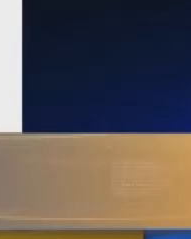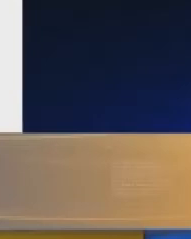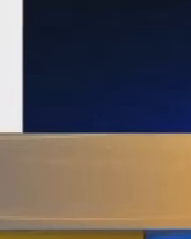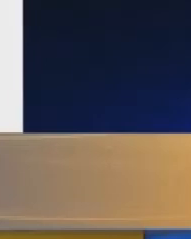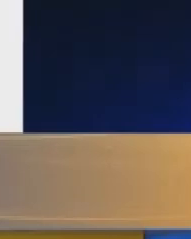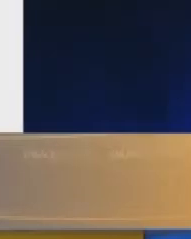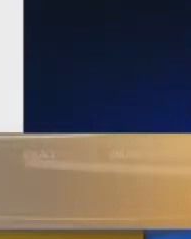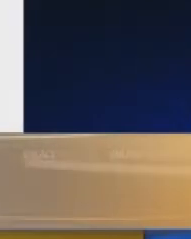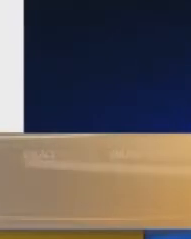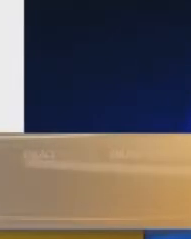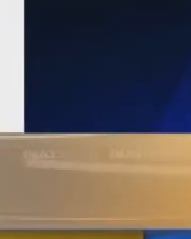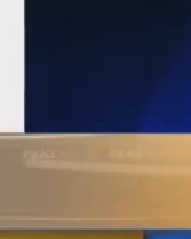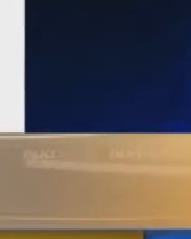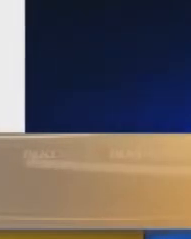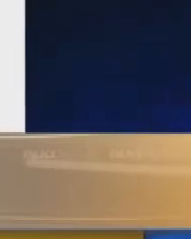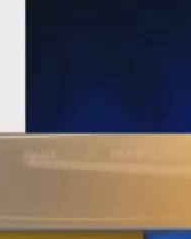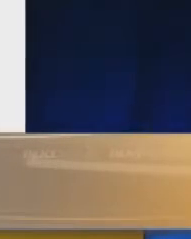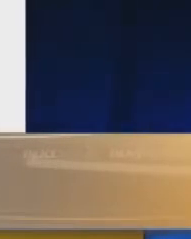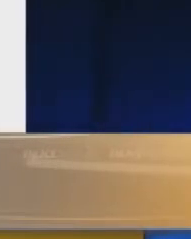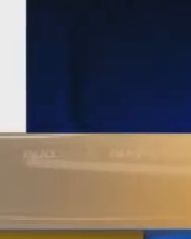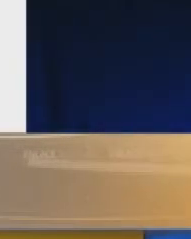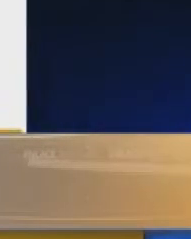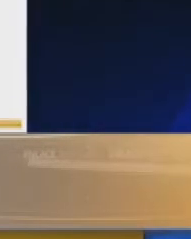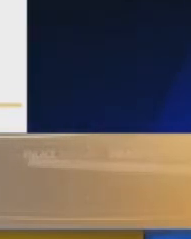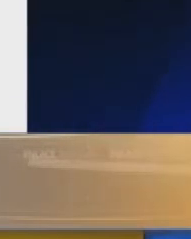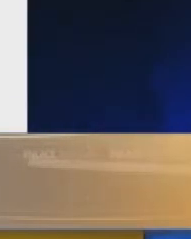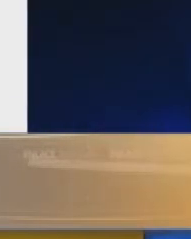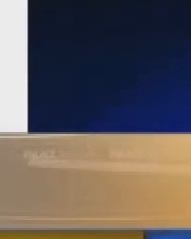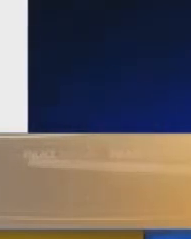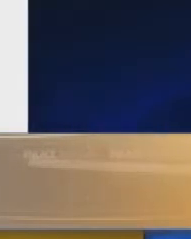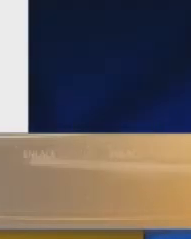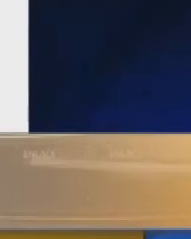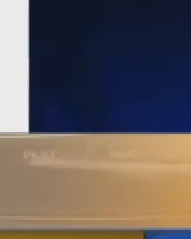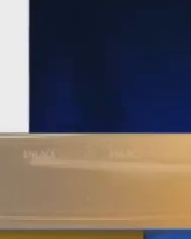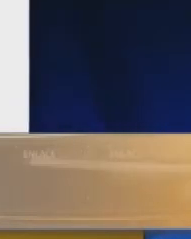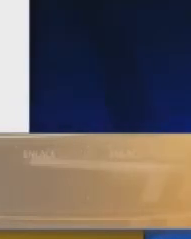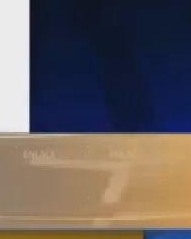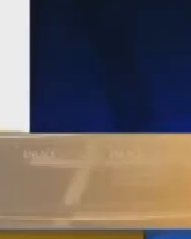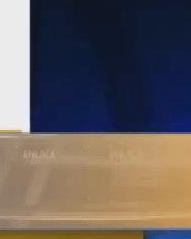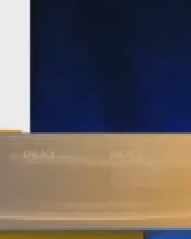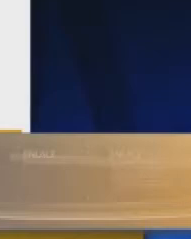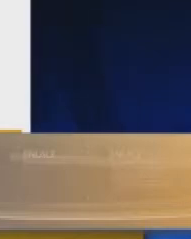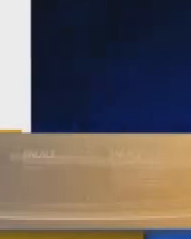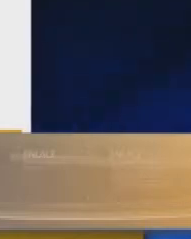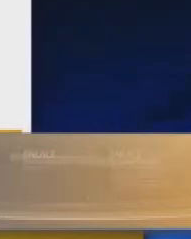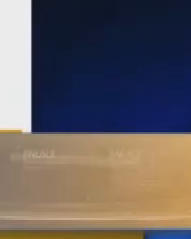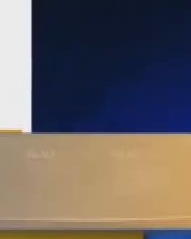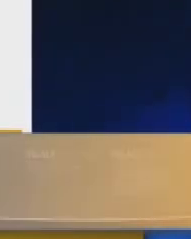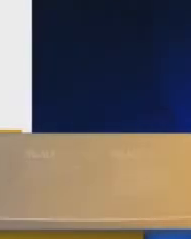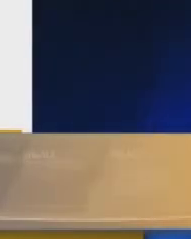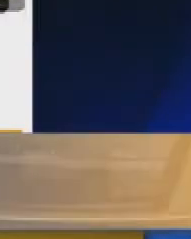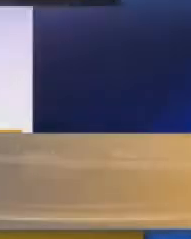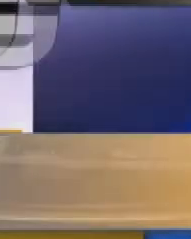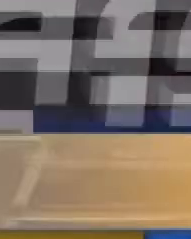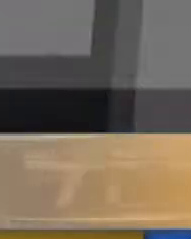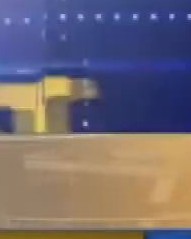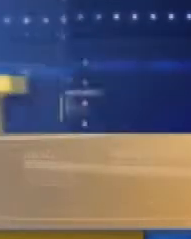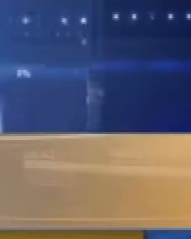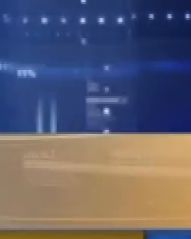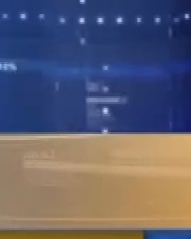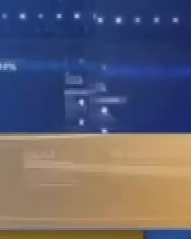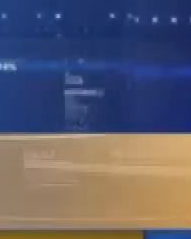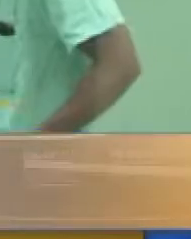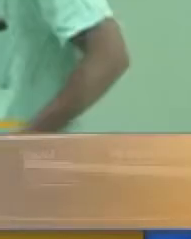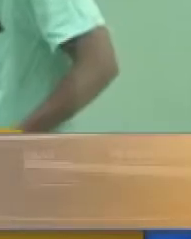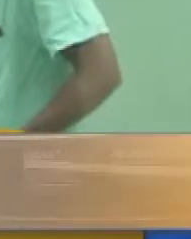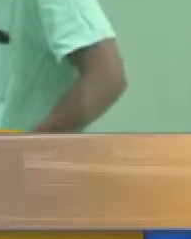por lo menos 2.600 barriles de crudo se han dejado de producir por robos a la infraestructura petrolera. En